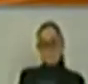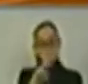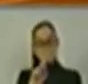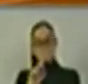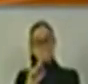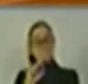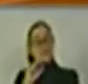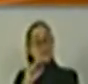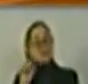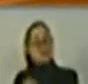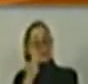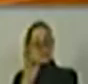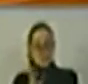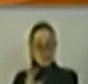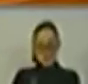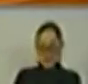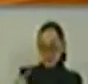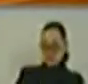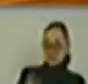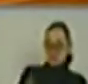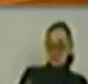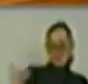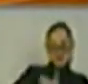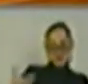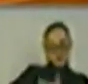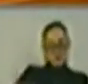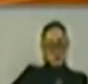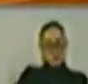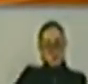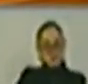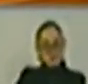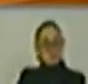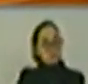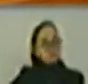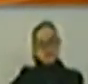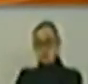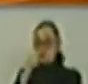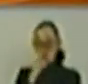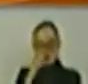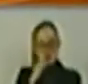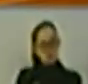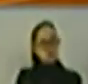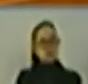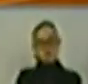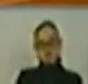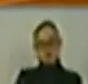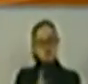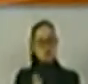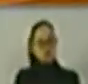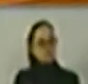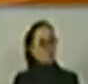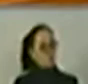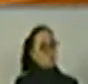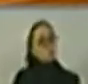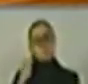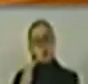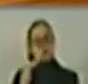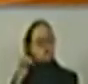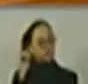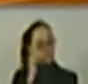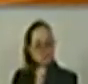ediciones, en las cuales siempre se ha incrementado el nivel de competitividad de los atletas